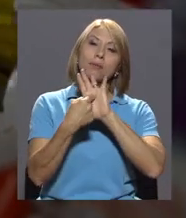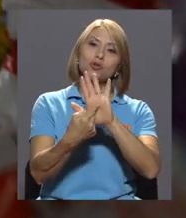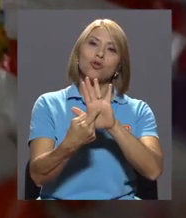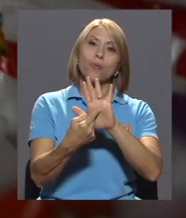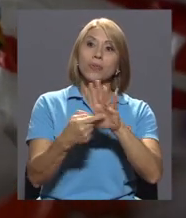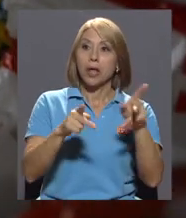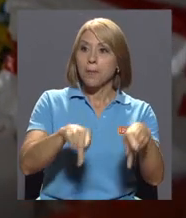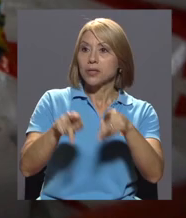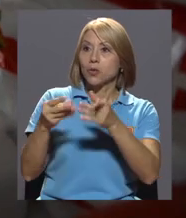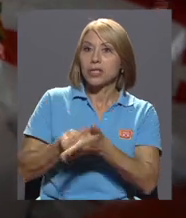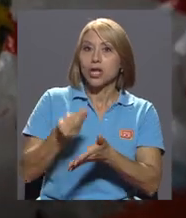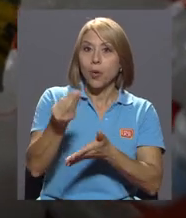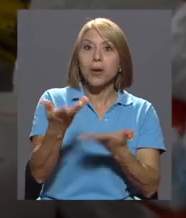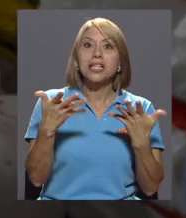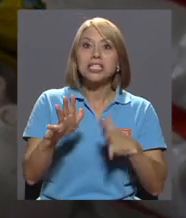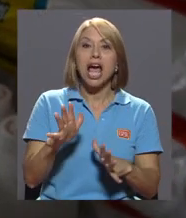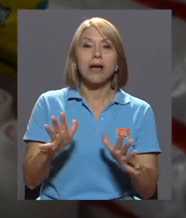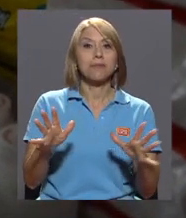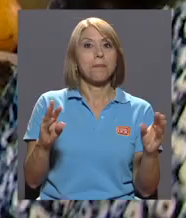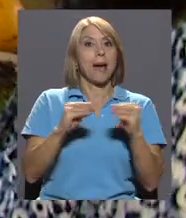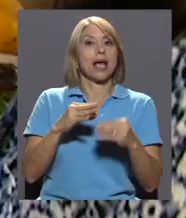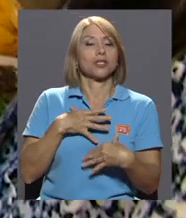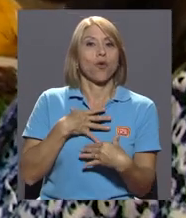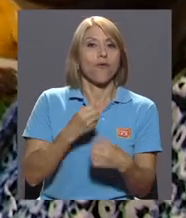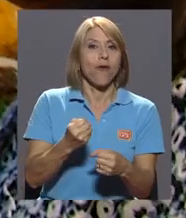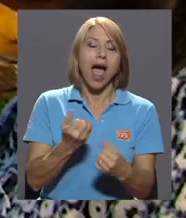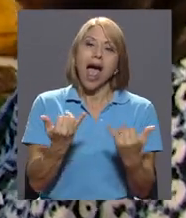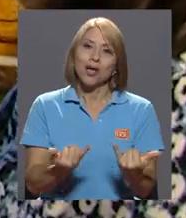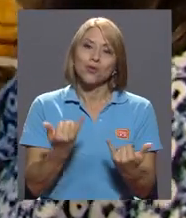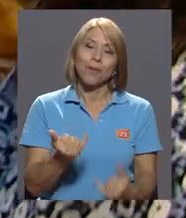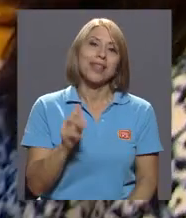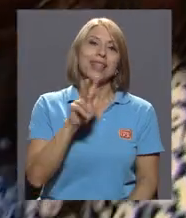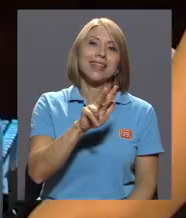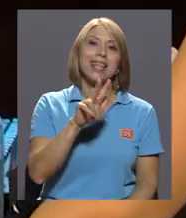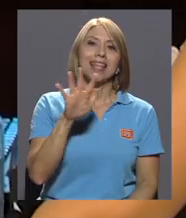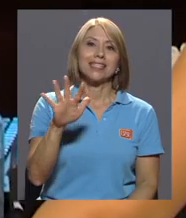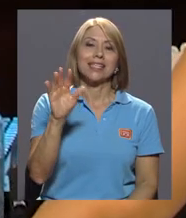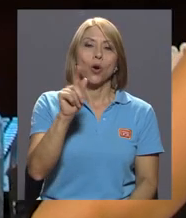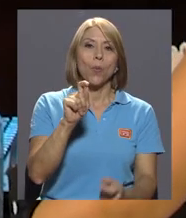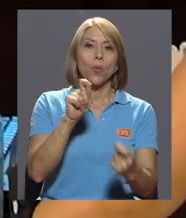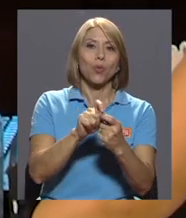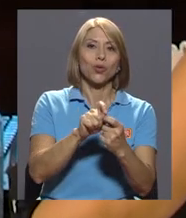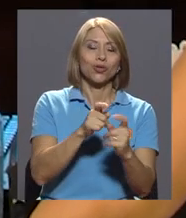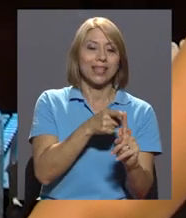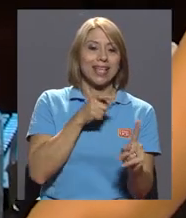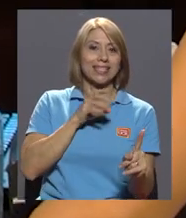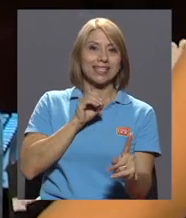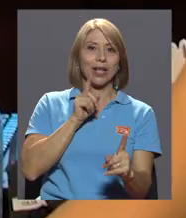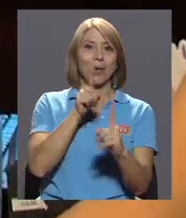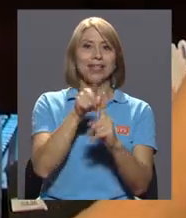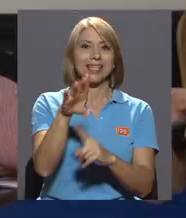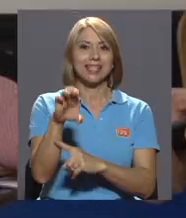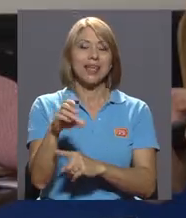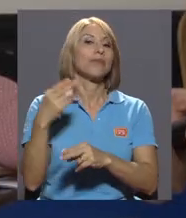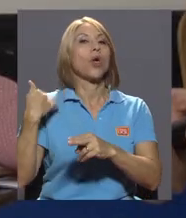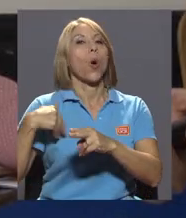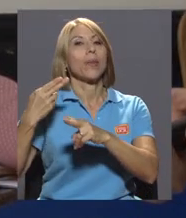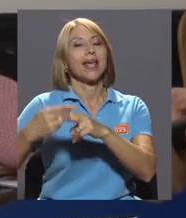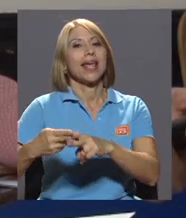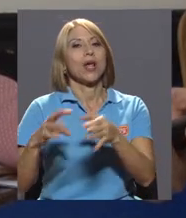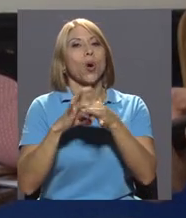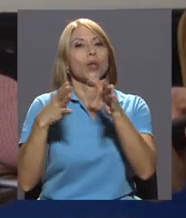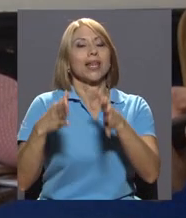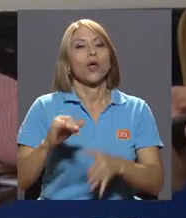consumidor ha aumentado. Actualmente se encuentra en 35 puntos en escala de 0 a 100. Y según Johnny Madrigal, coordinador de la